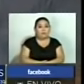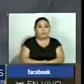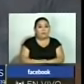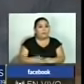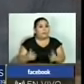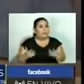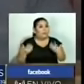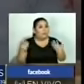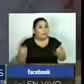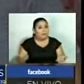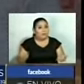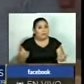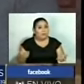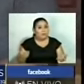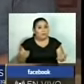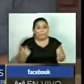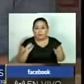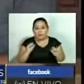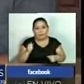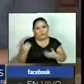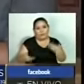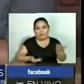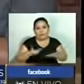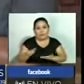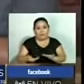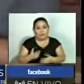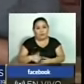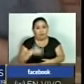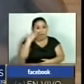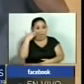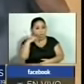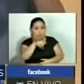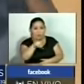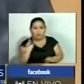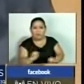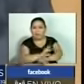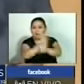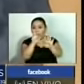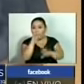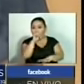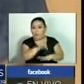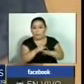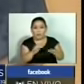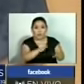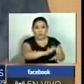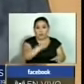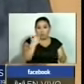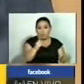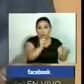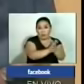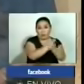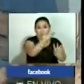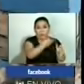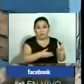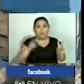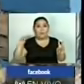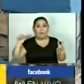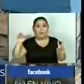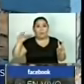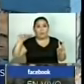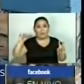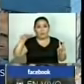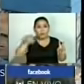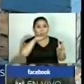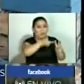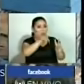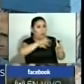Porque no lo puedo vender, pues. Un ejemplo claro de esta situación es el de los esposos Martínez Hernández, propietarios